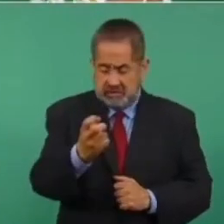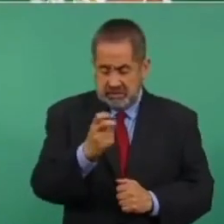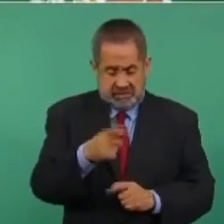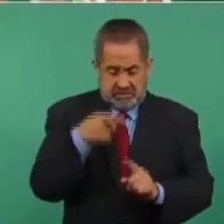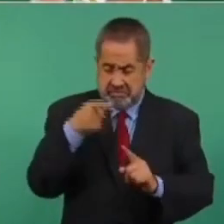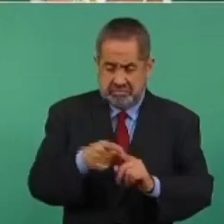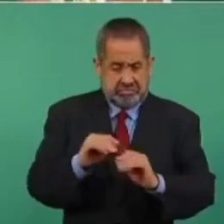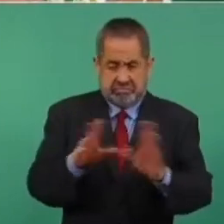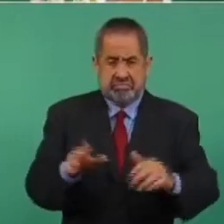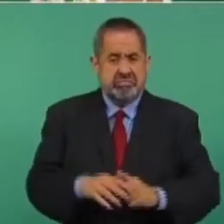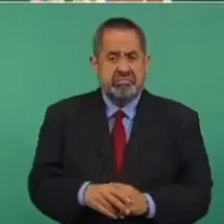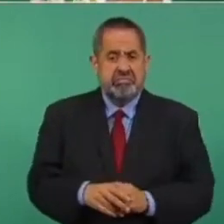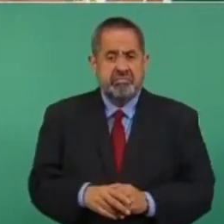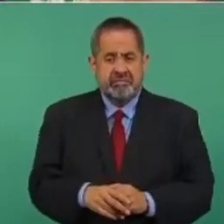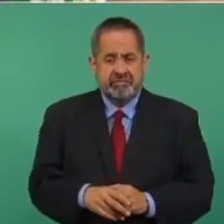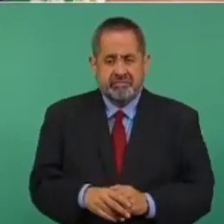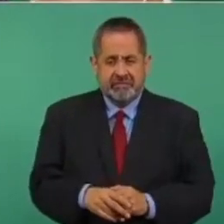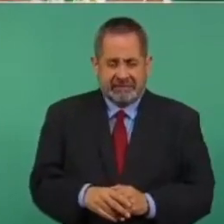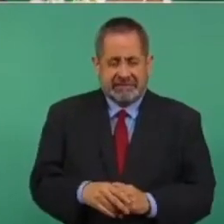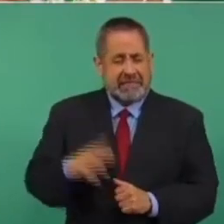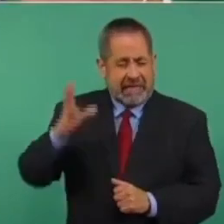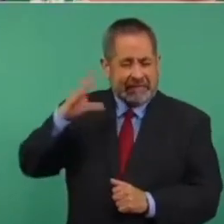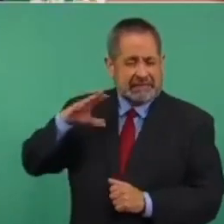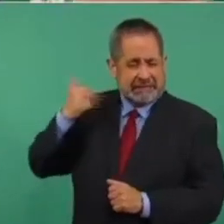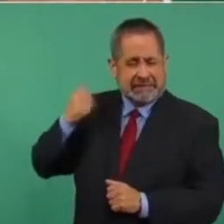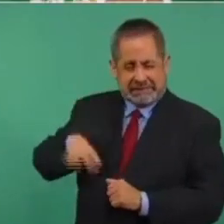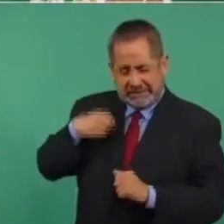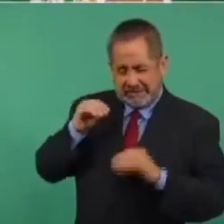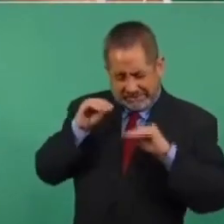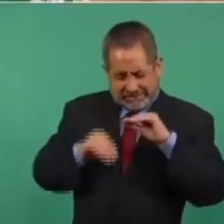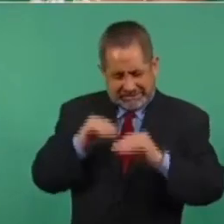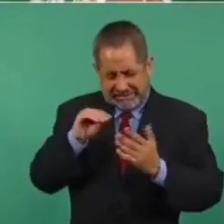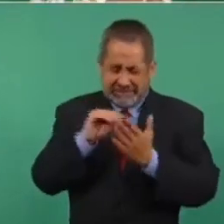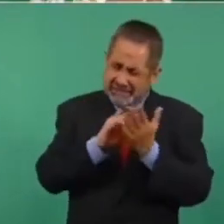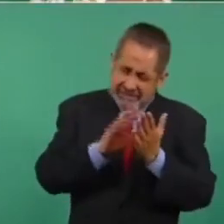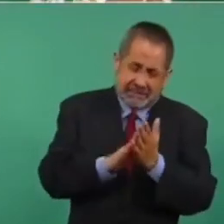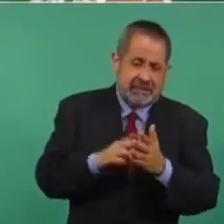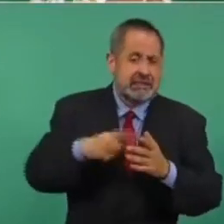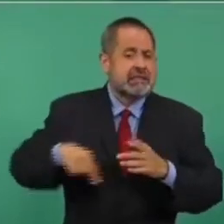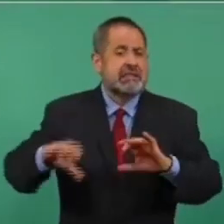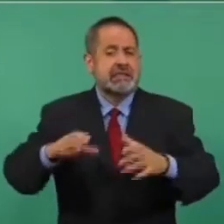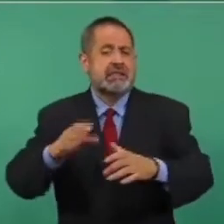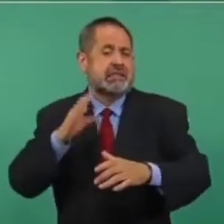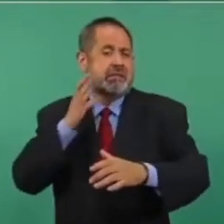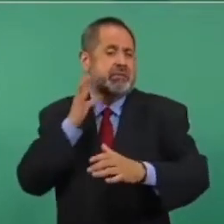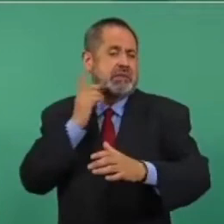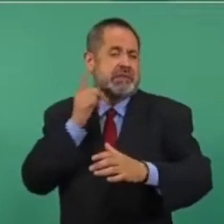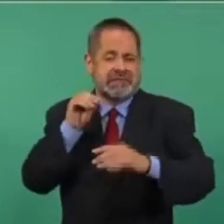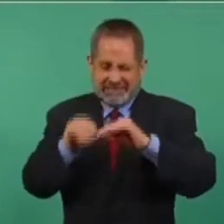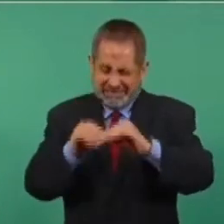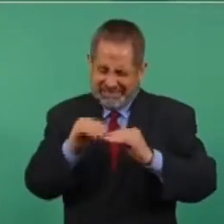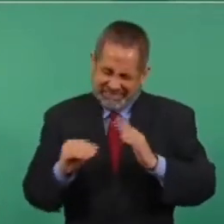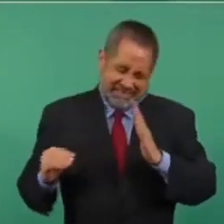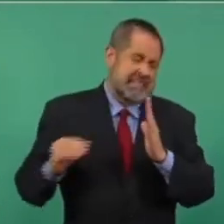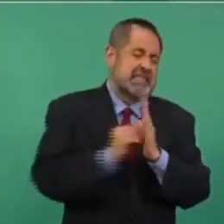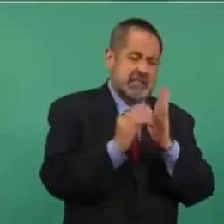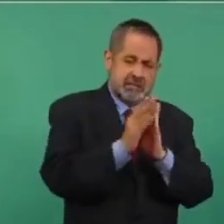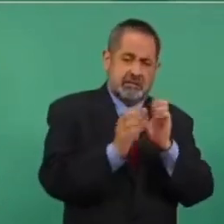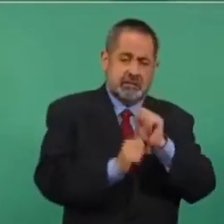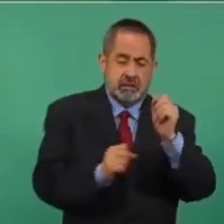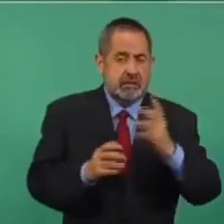Así, nos costó mucho que los conservadores, porque yo creo que